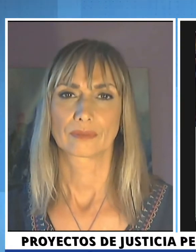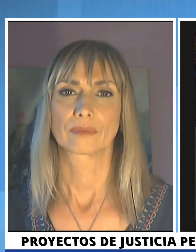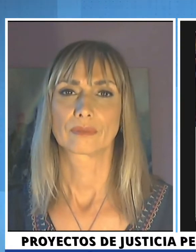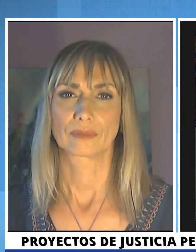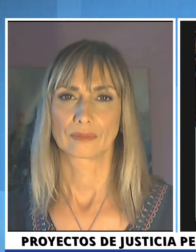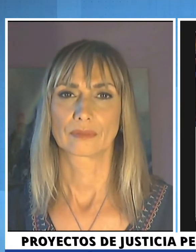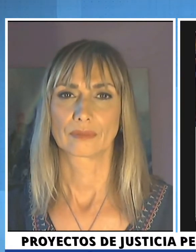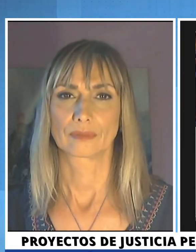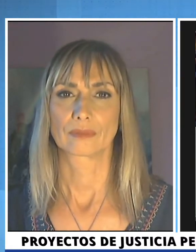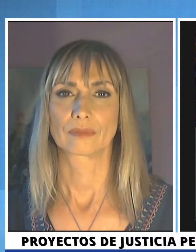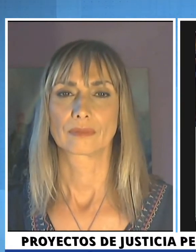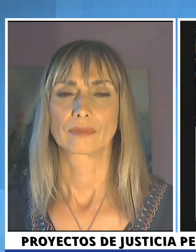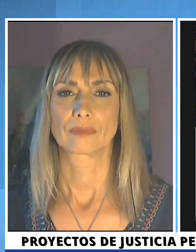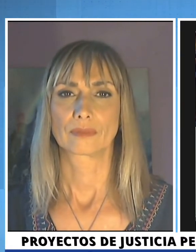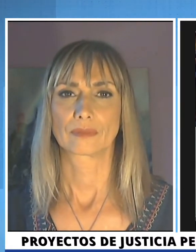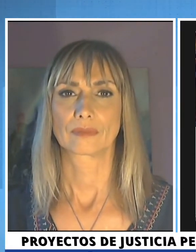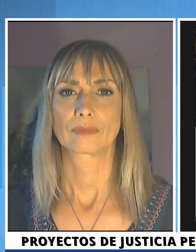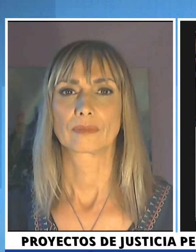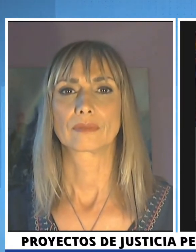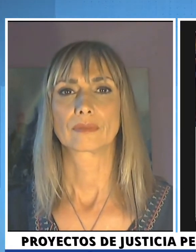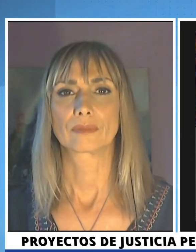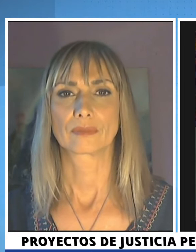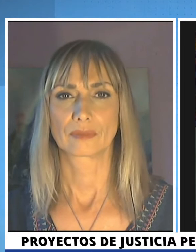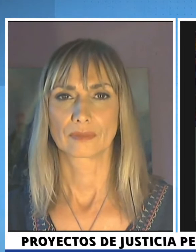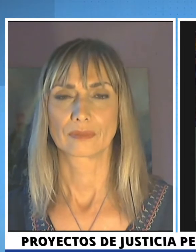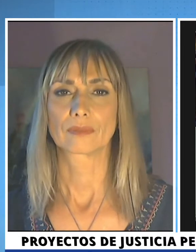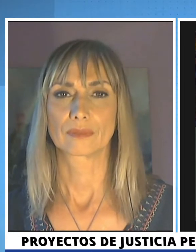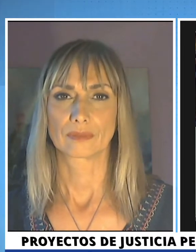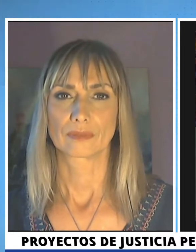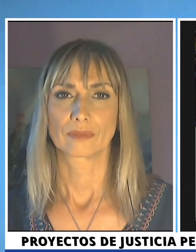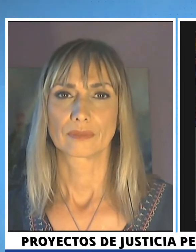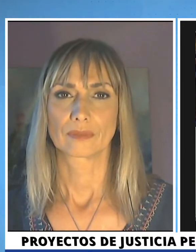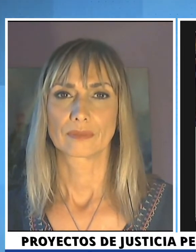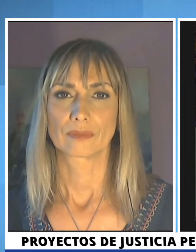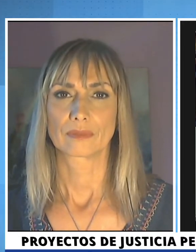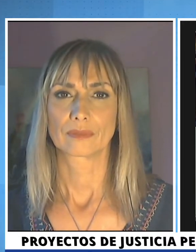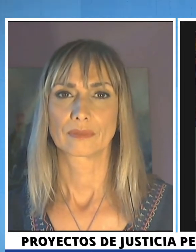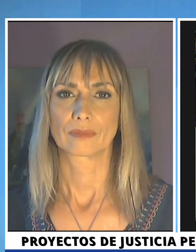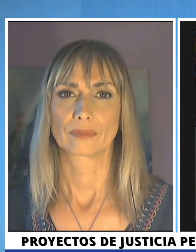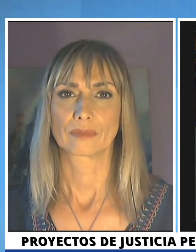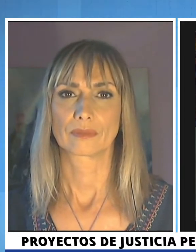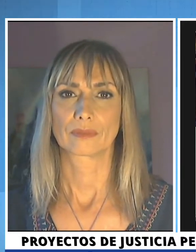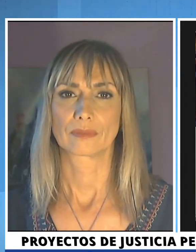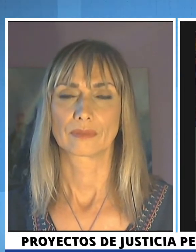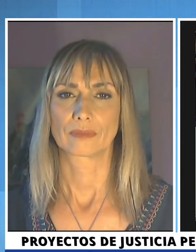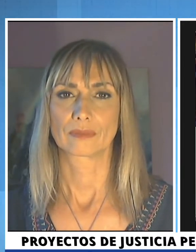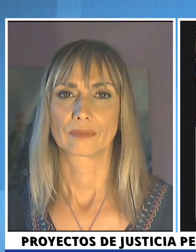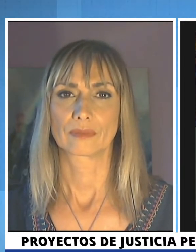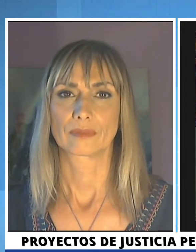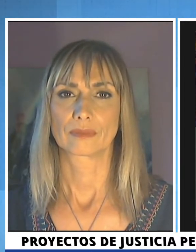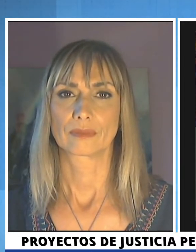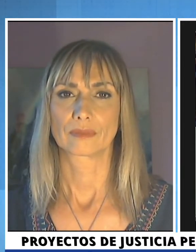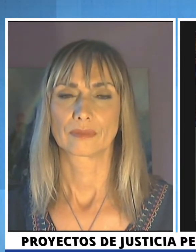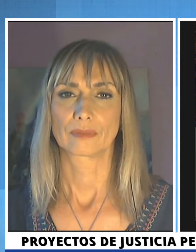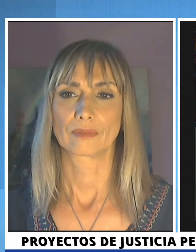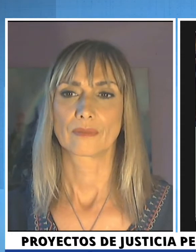abarque distintas aristas, estas distintas complejidades que entraña el problema de la violencia. Hay